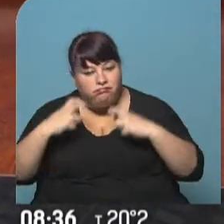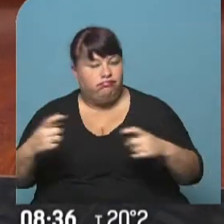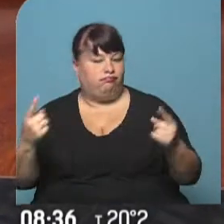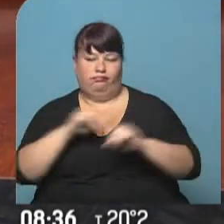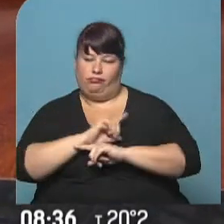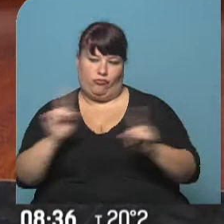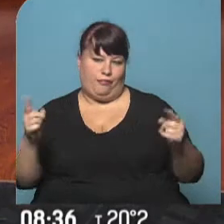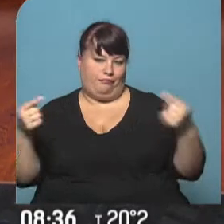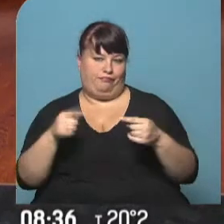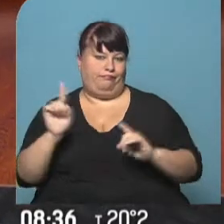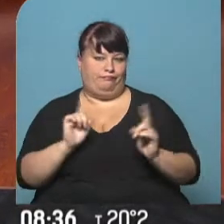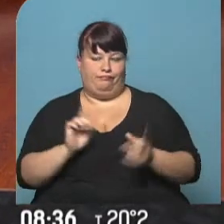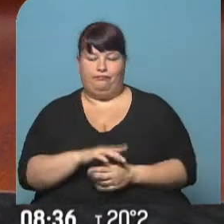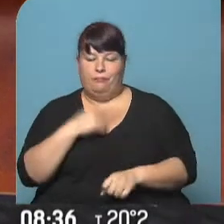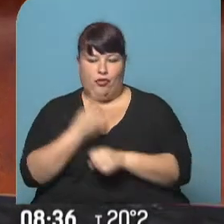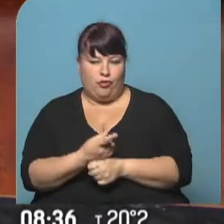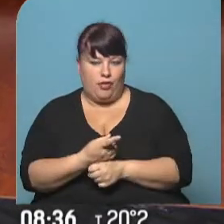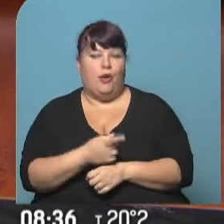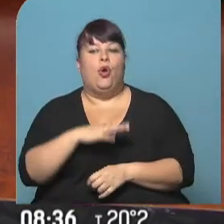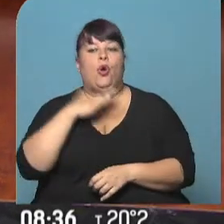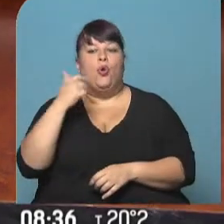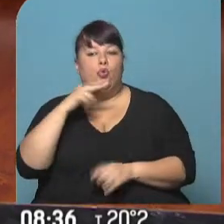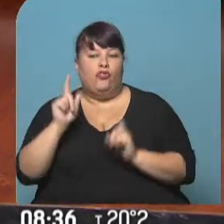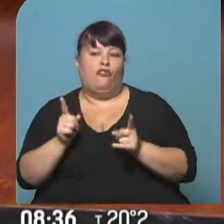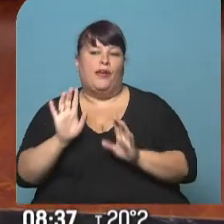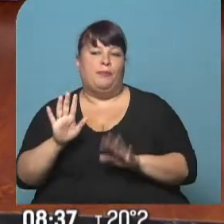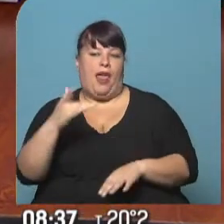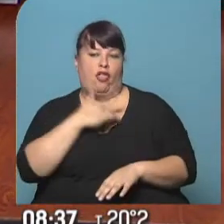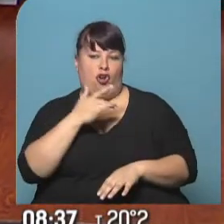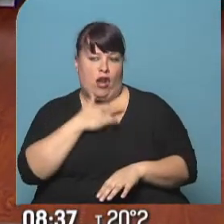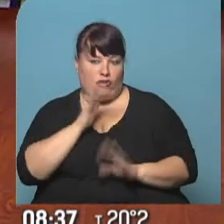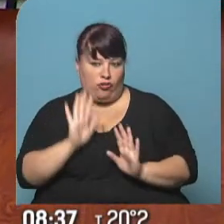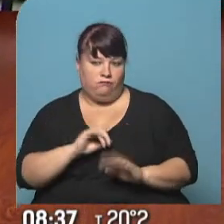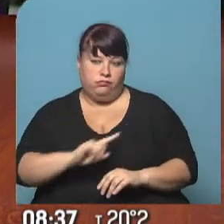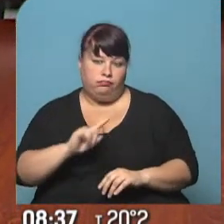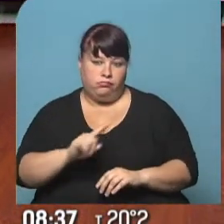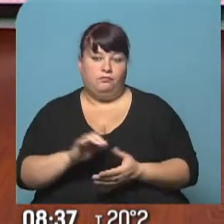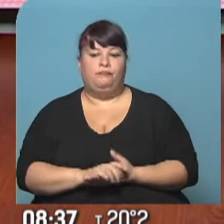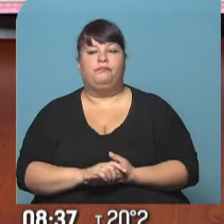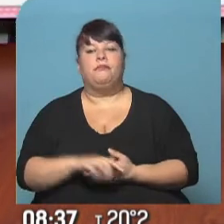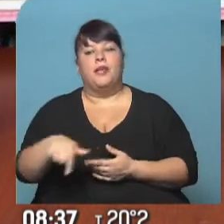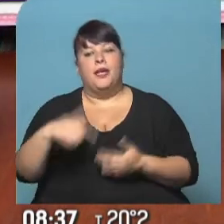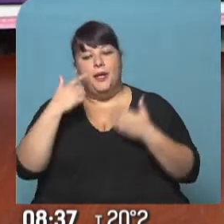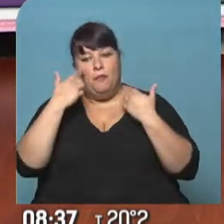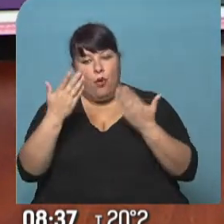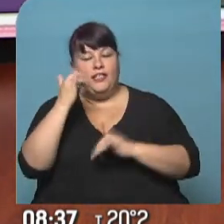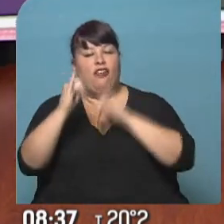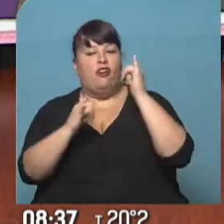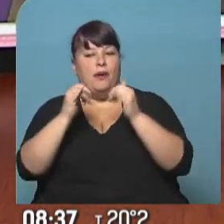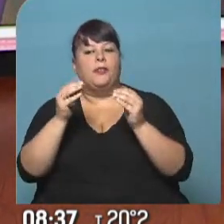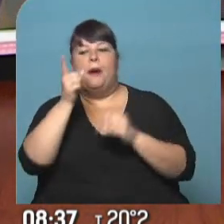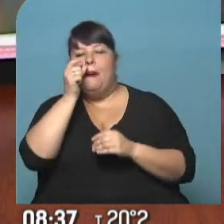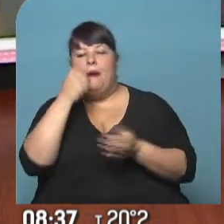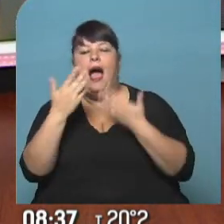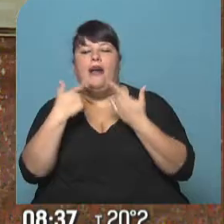dijeron finalmente que no es posible. Justina sigue esperando el corazón y este es el informe. Hablamos con su